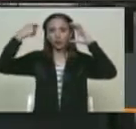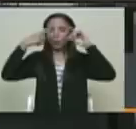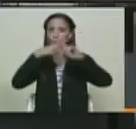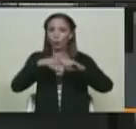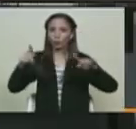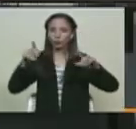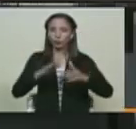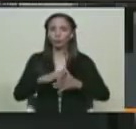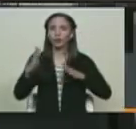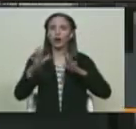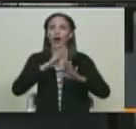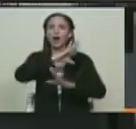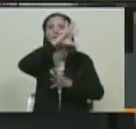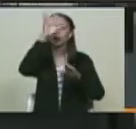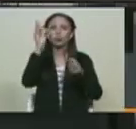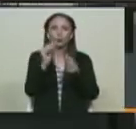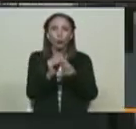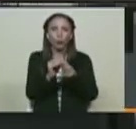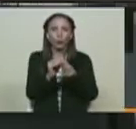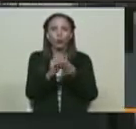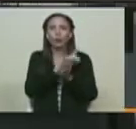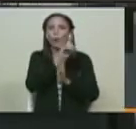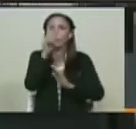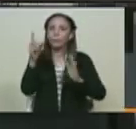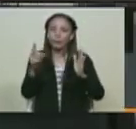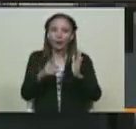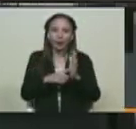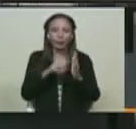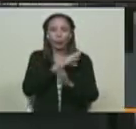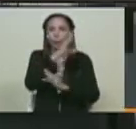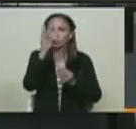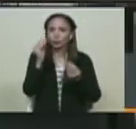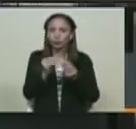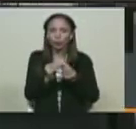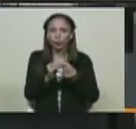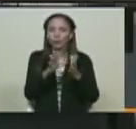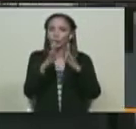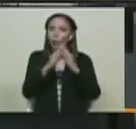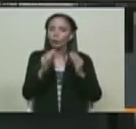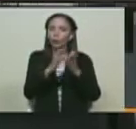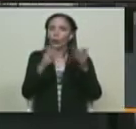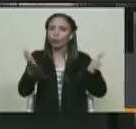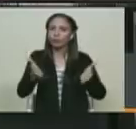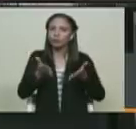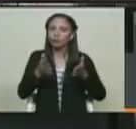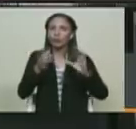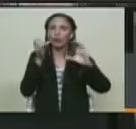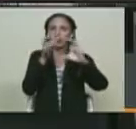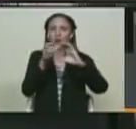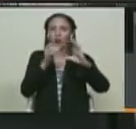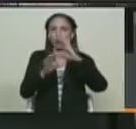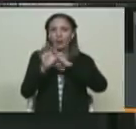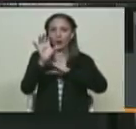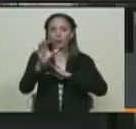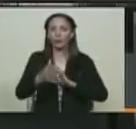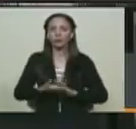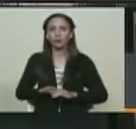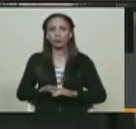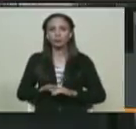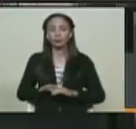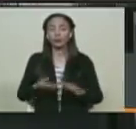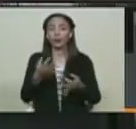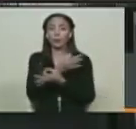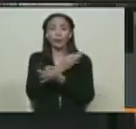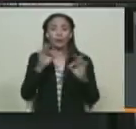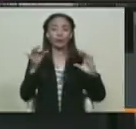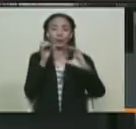que engloba y resume, sintetiza los logros del carné de la patria, la gran creación maravillosa